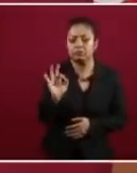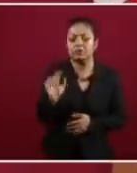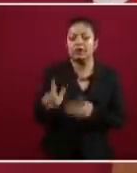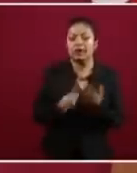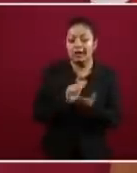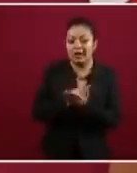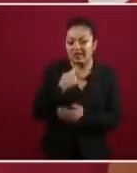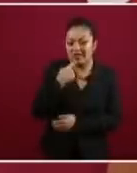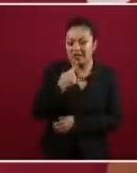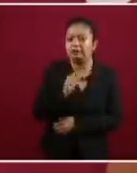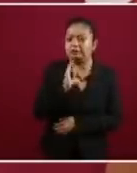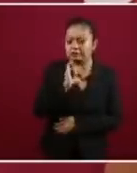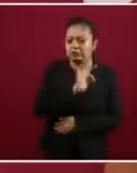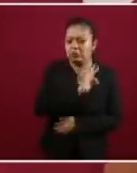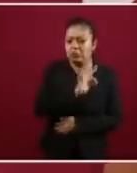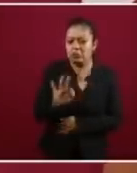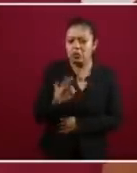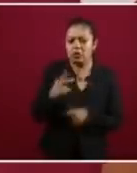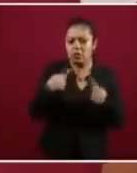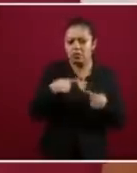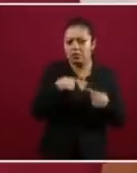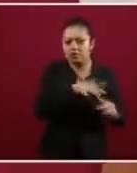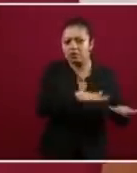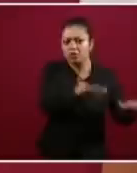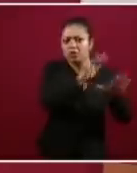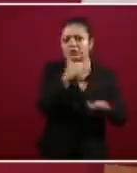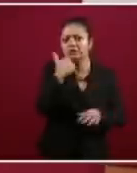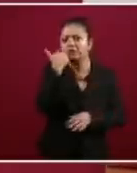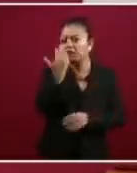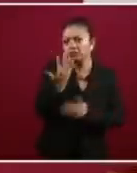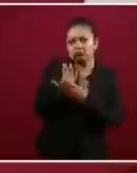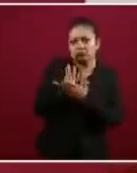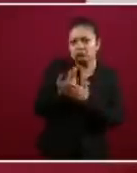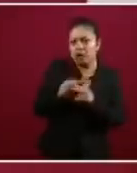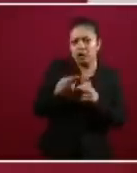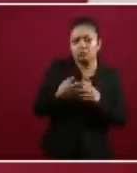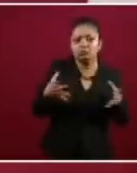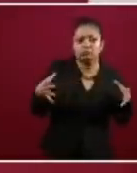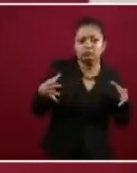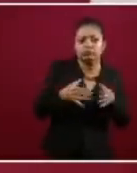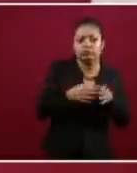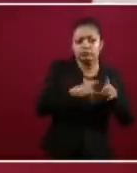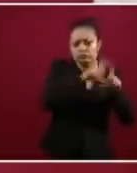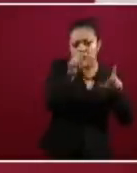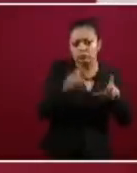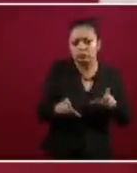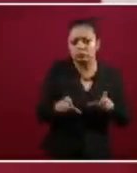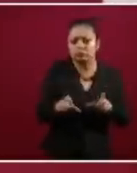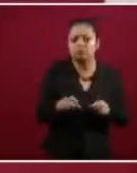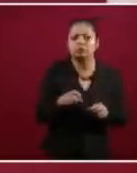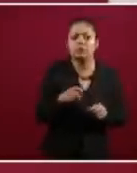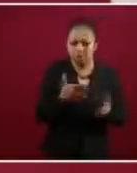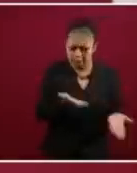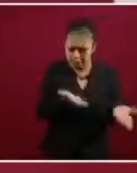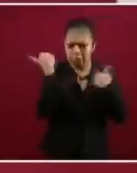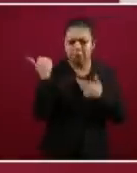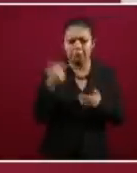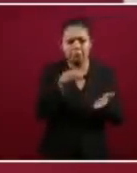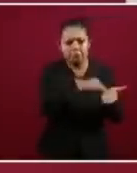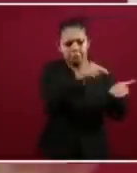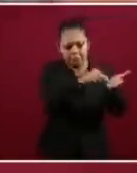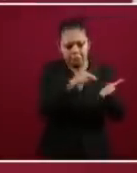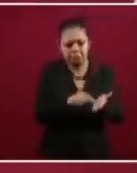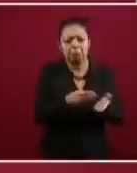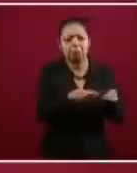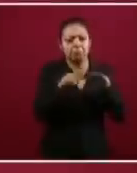pueda y los ciudadanos digan, queremos la consulta, reúnen las firmas,